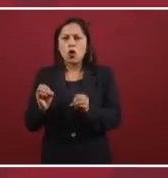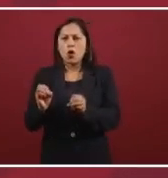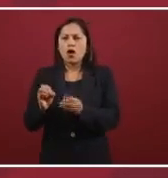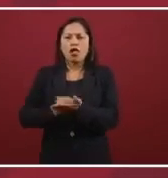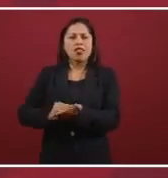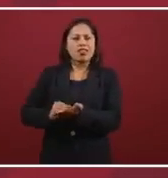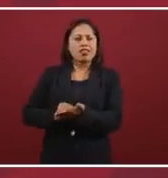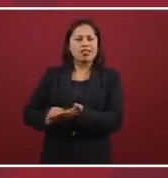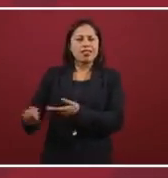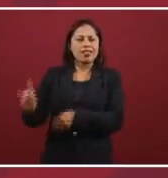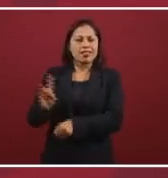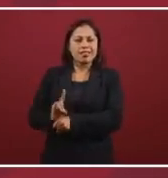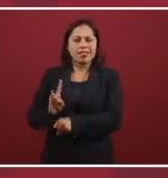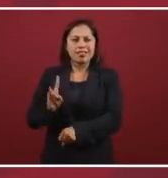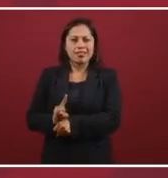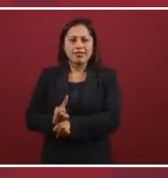dictadura,